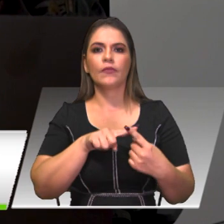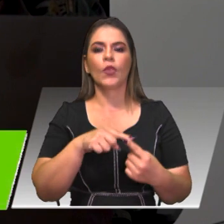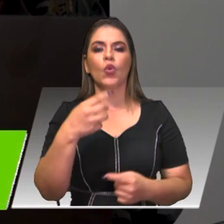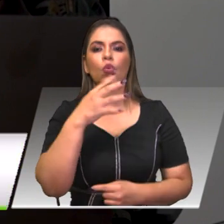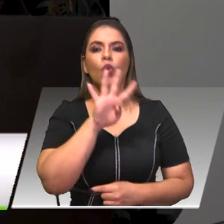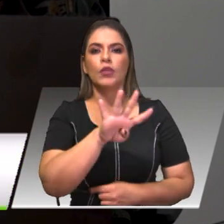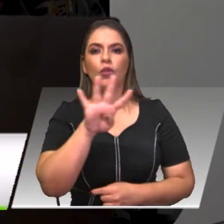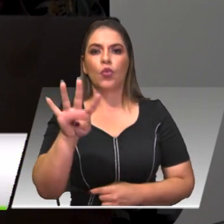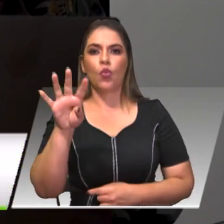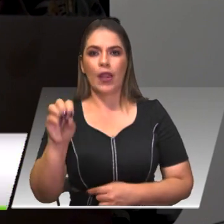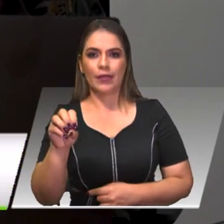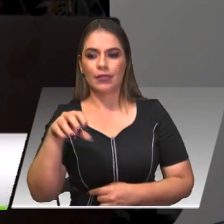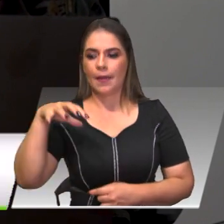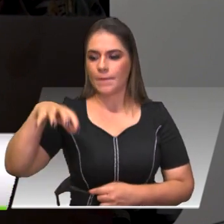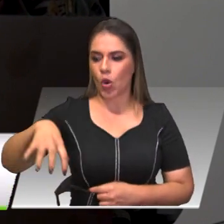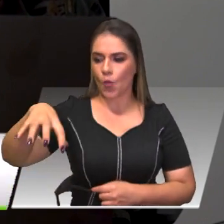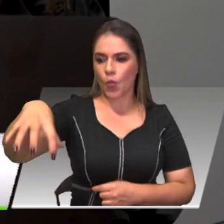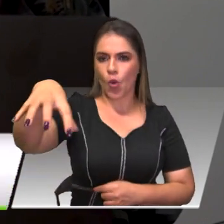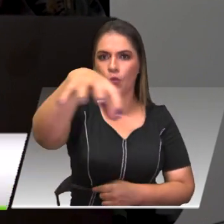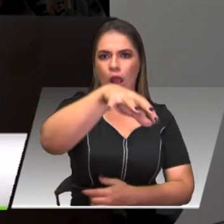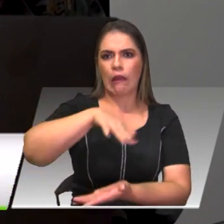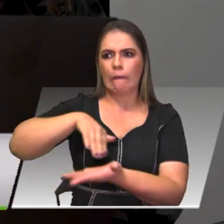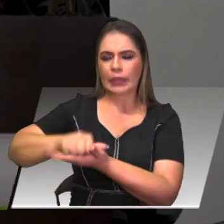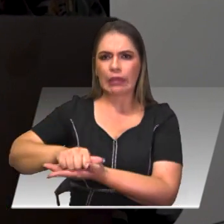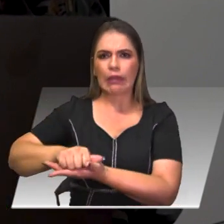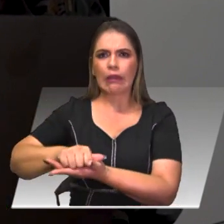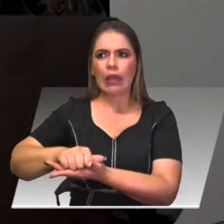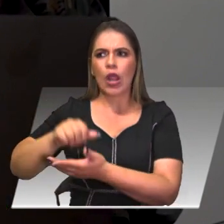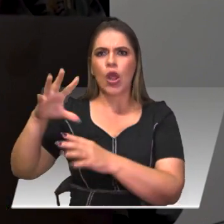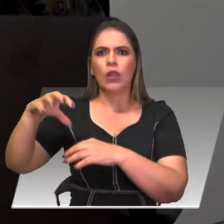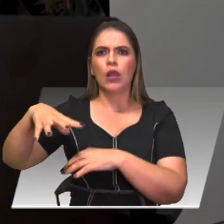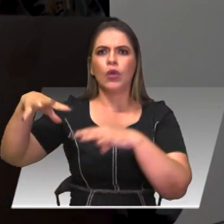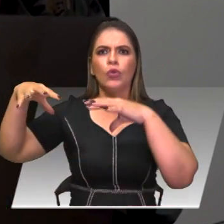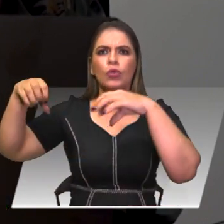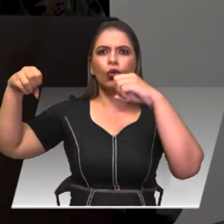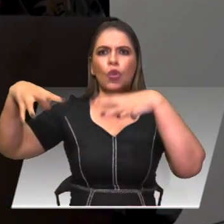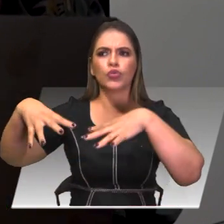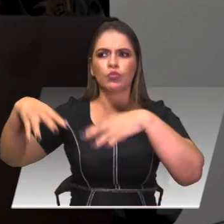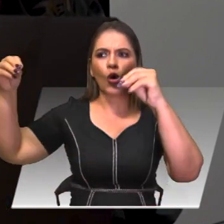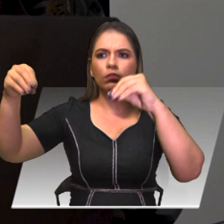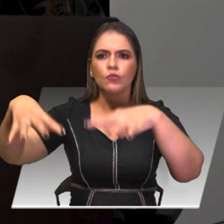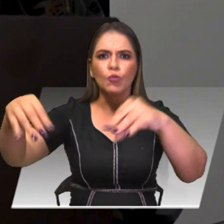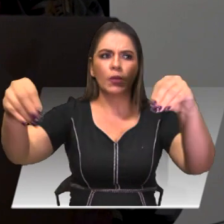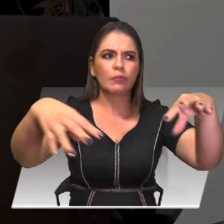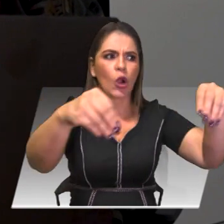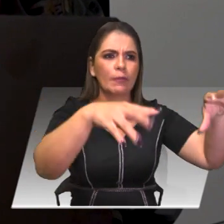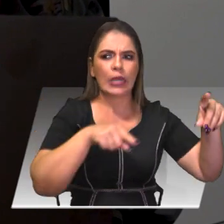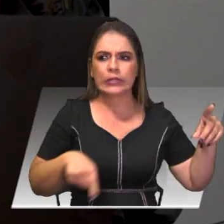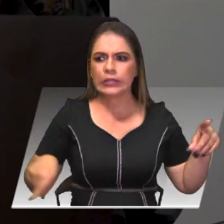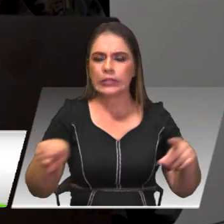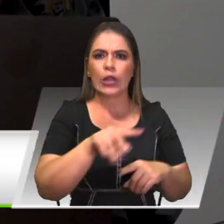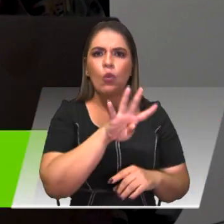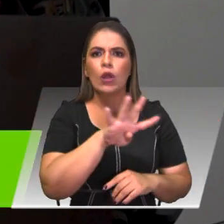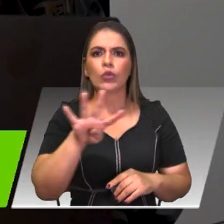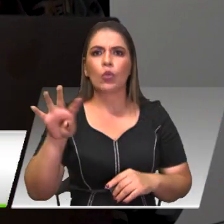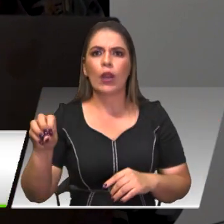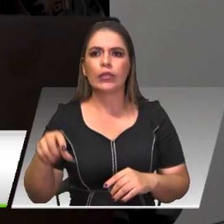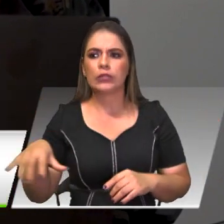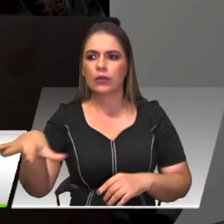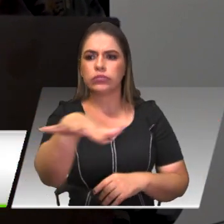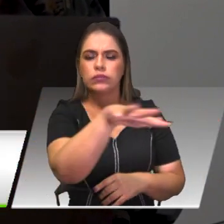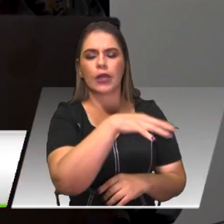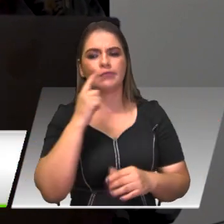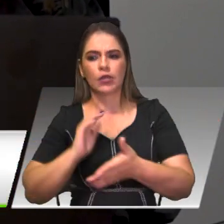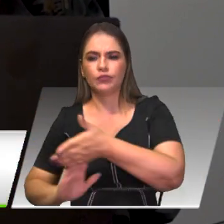440 puntos de vulnerabilidad y por supuesto los intervenimos rápidamente asimismo